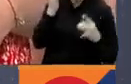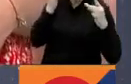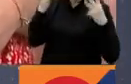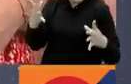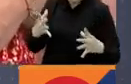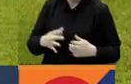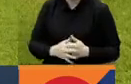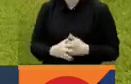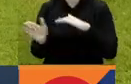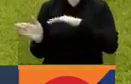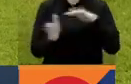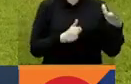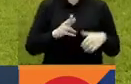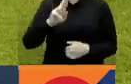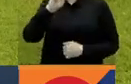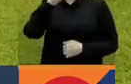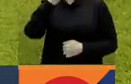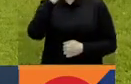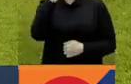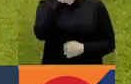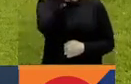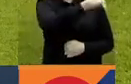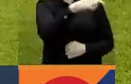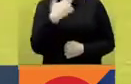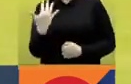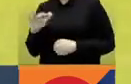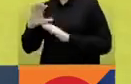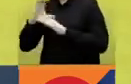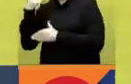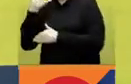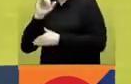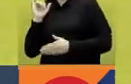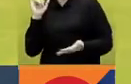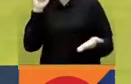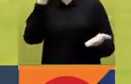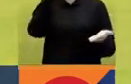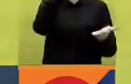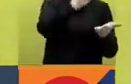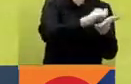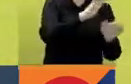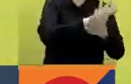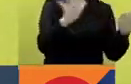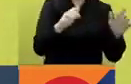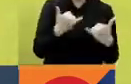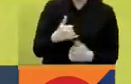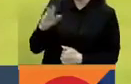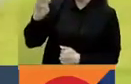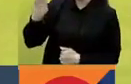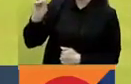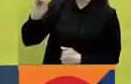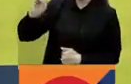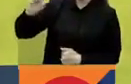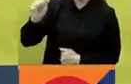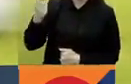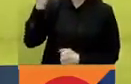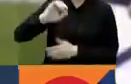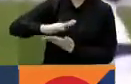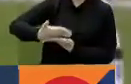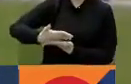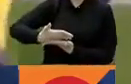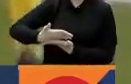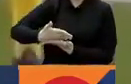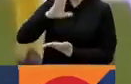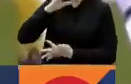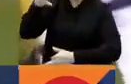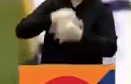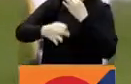Colombia viaja a Uruguay para su juego por eliminatorias. El técnico Rueda define la convocatoria de algún futbolista que reemplace al lesionado Borja. Todo en nuestra sección